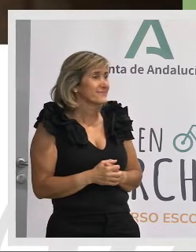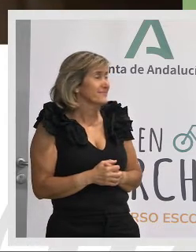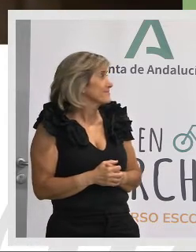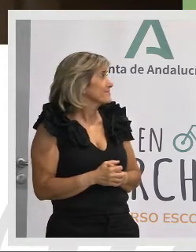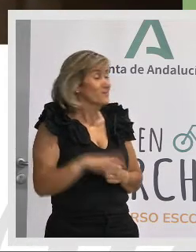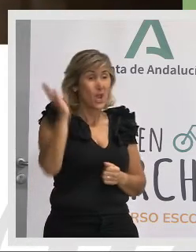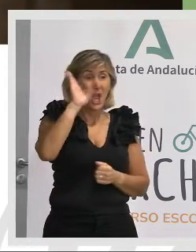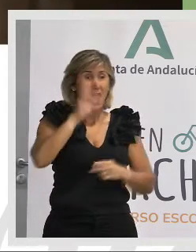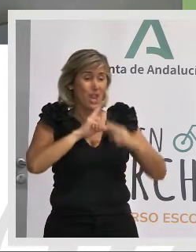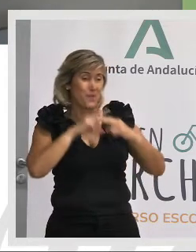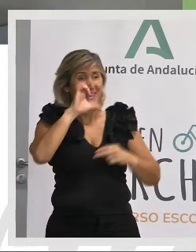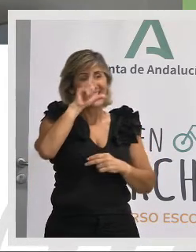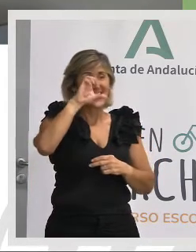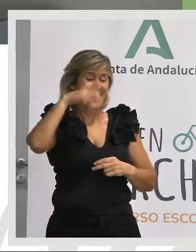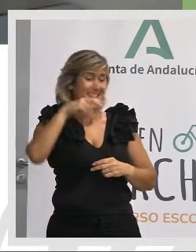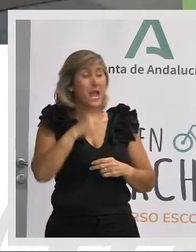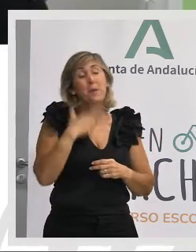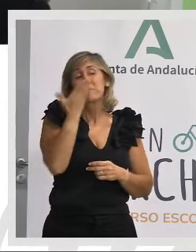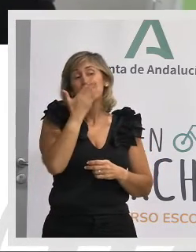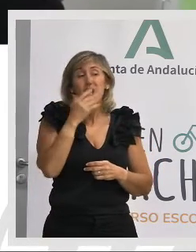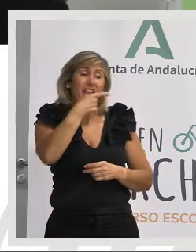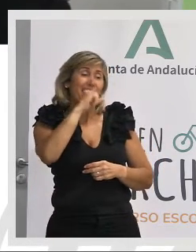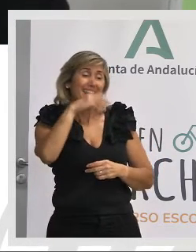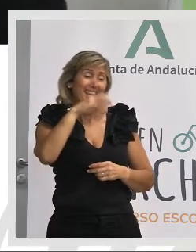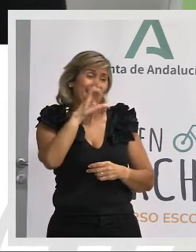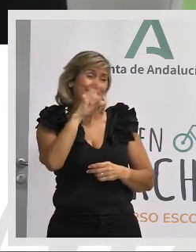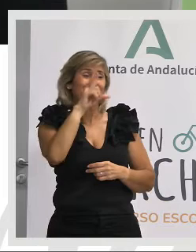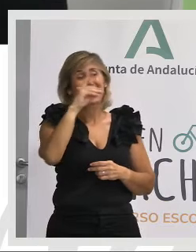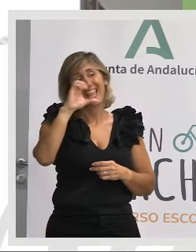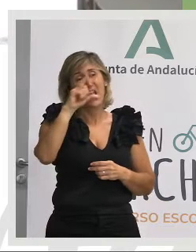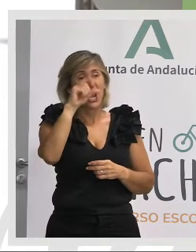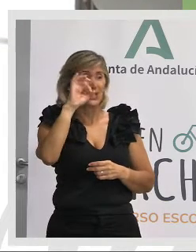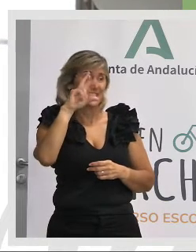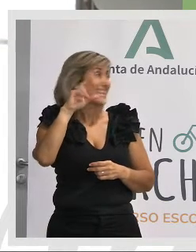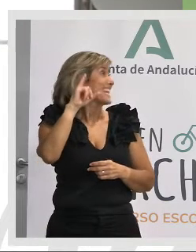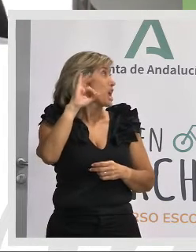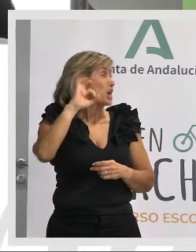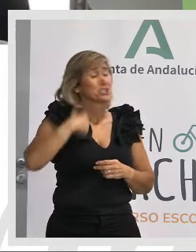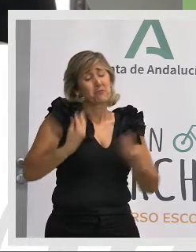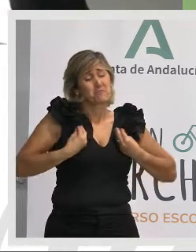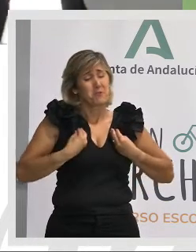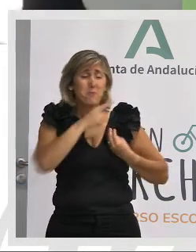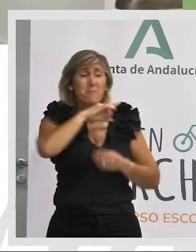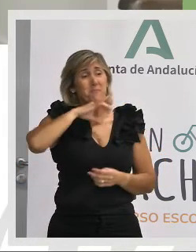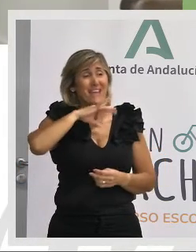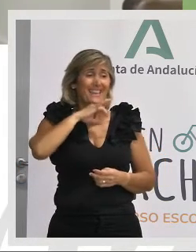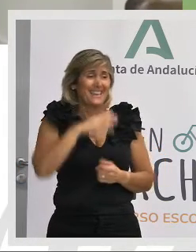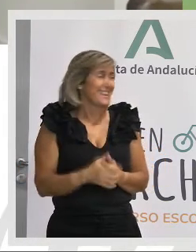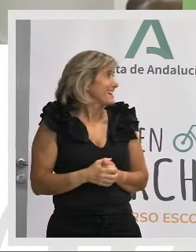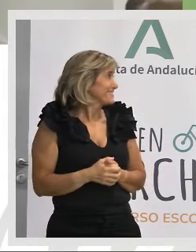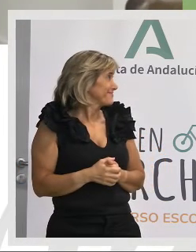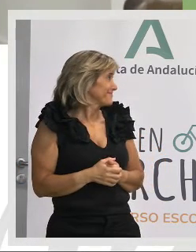Hola, soy Elena y mi cole es Ginés de los Ríos y vivo en Mairena de la Aljarafe.